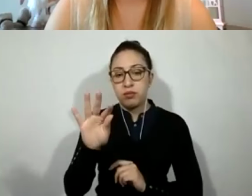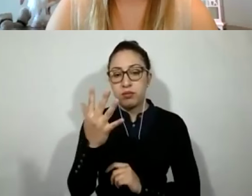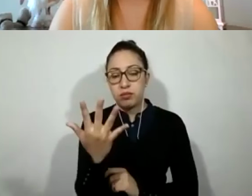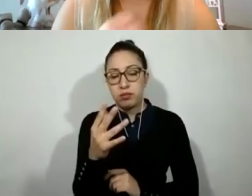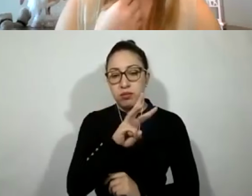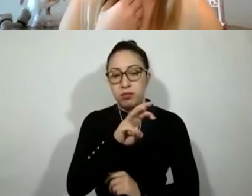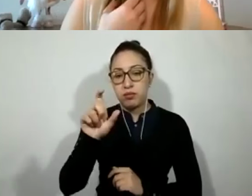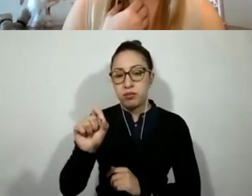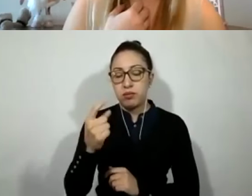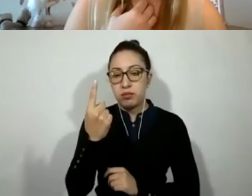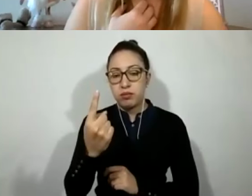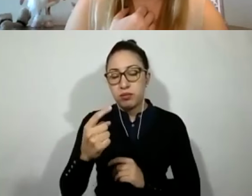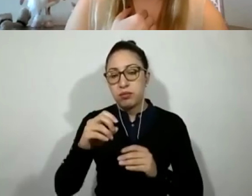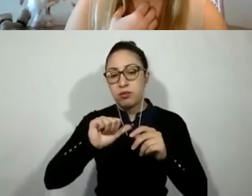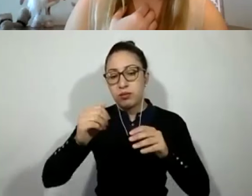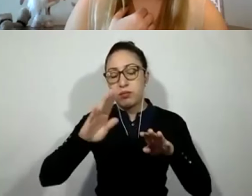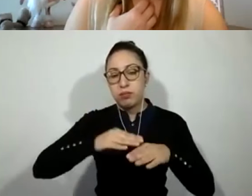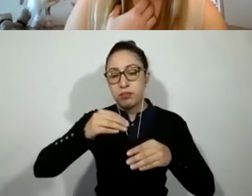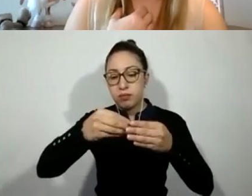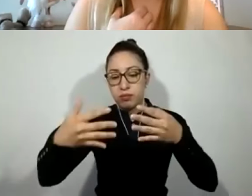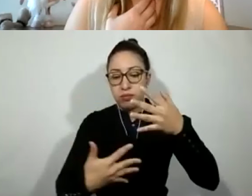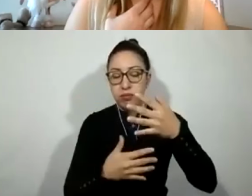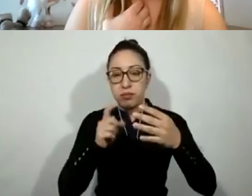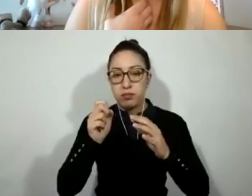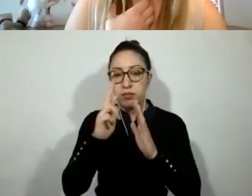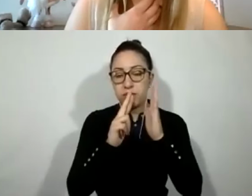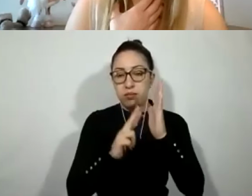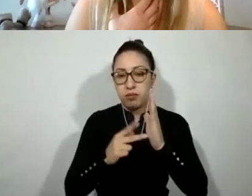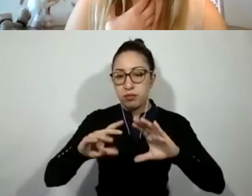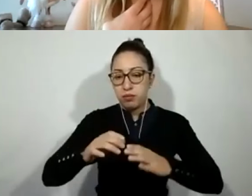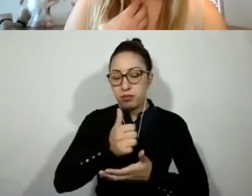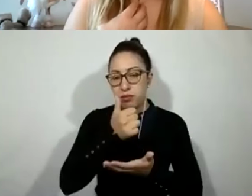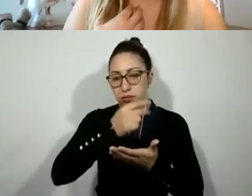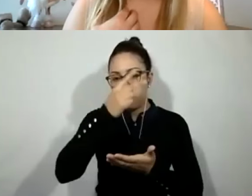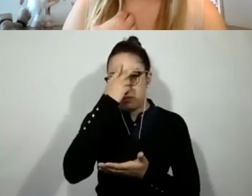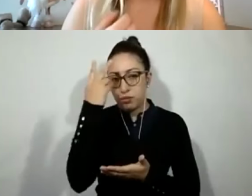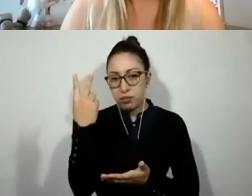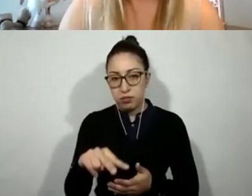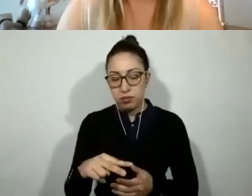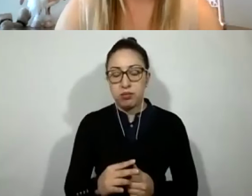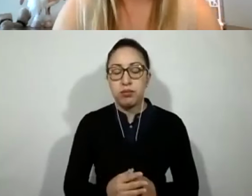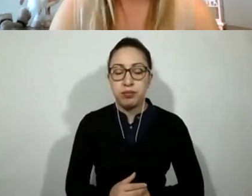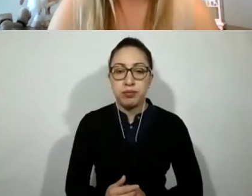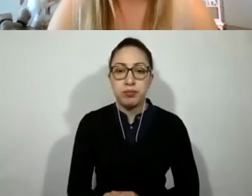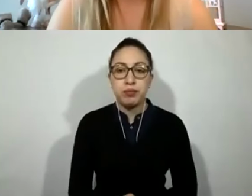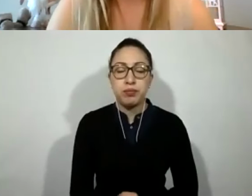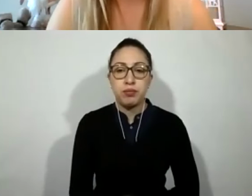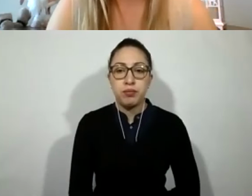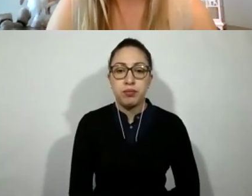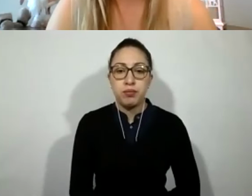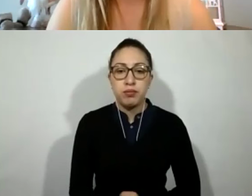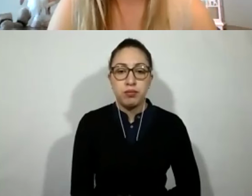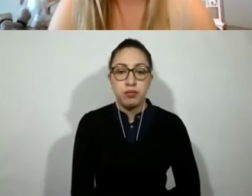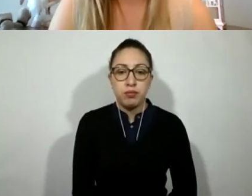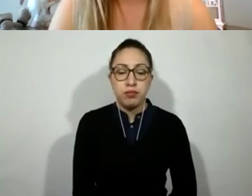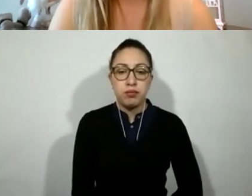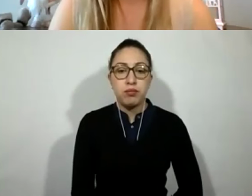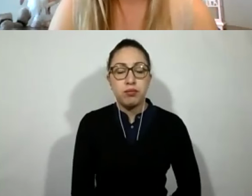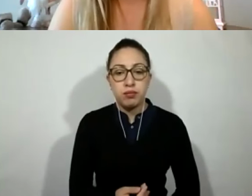y demás relativos del reglamento, ordenamientos todos de la Ciudad de México, y en cumplimiento a